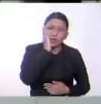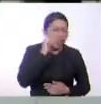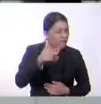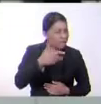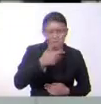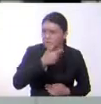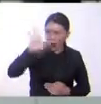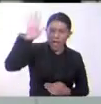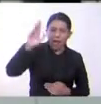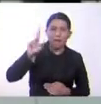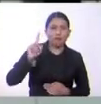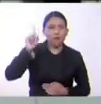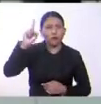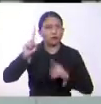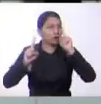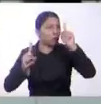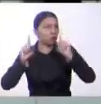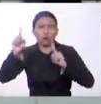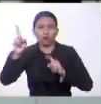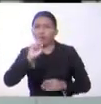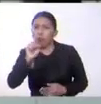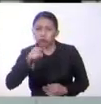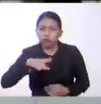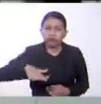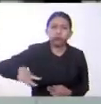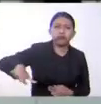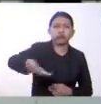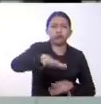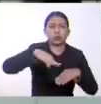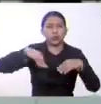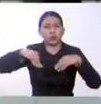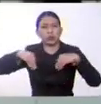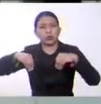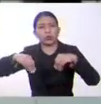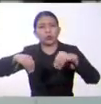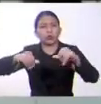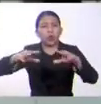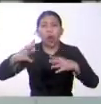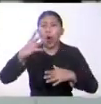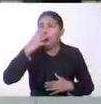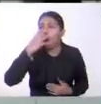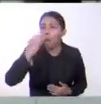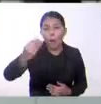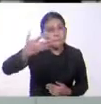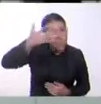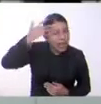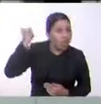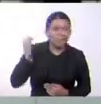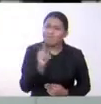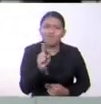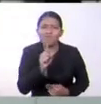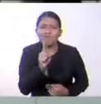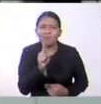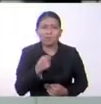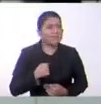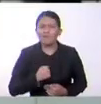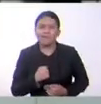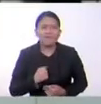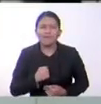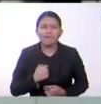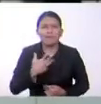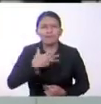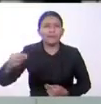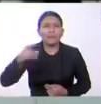los dioses y no vayas por los montes o los blancos lobos. Y no me voy con los